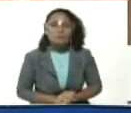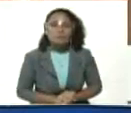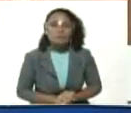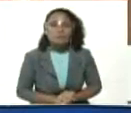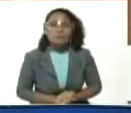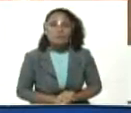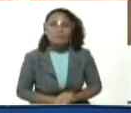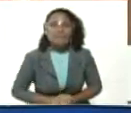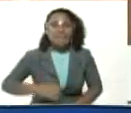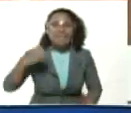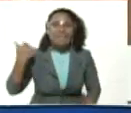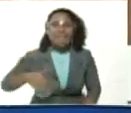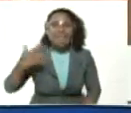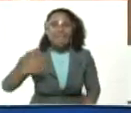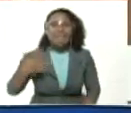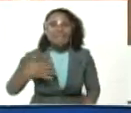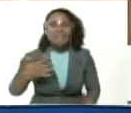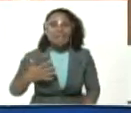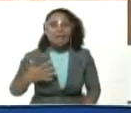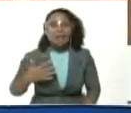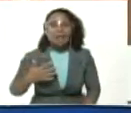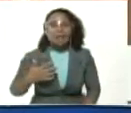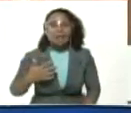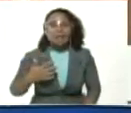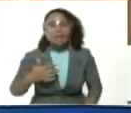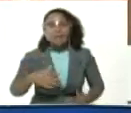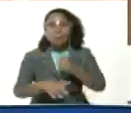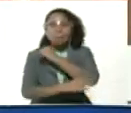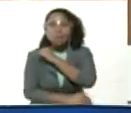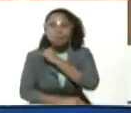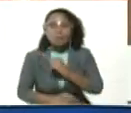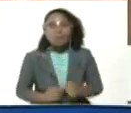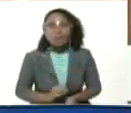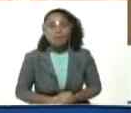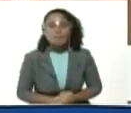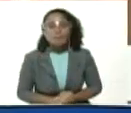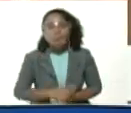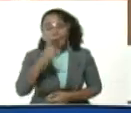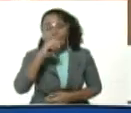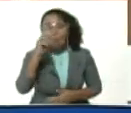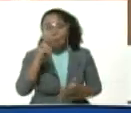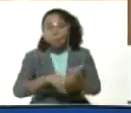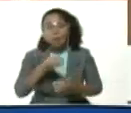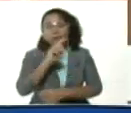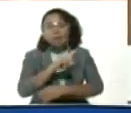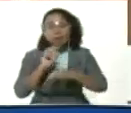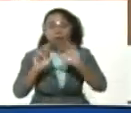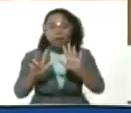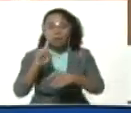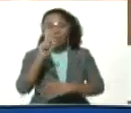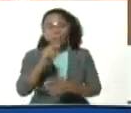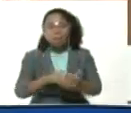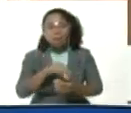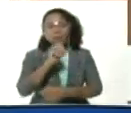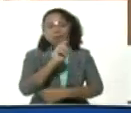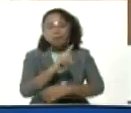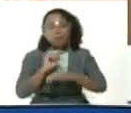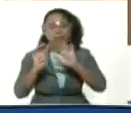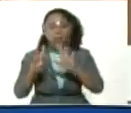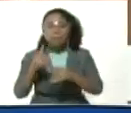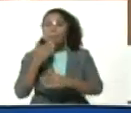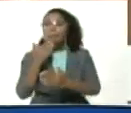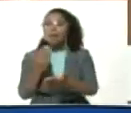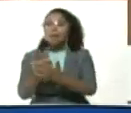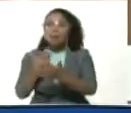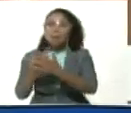Esa derecha fascista, en el año 2018-19 empezaron a pedir